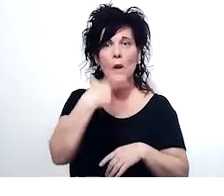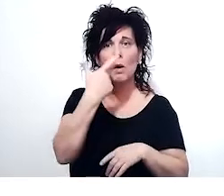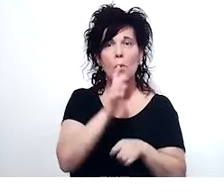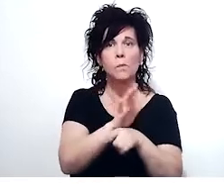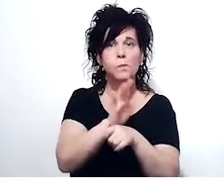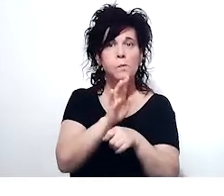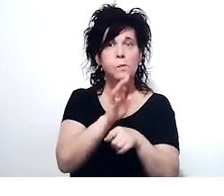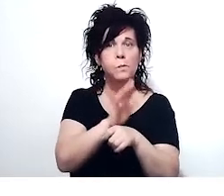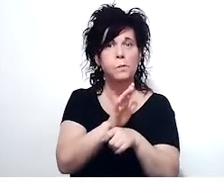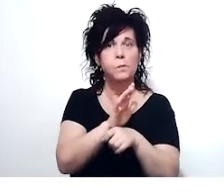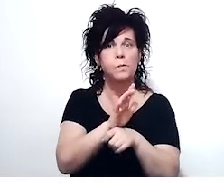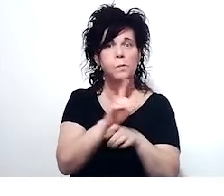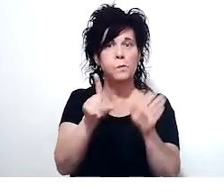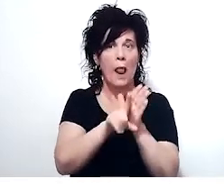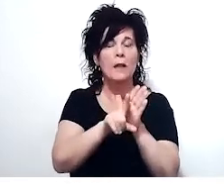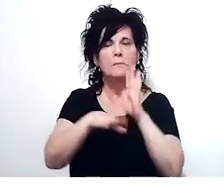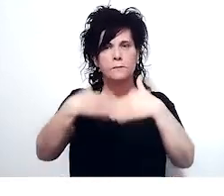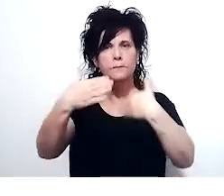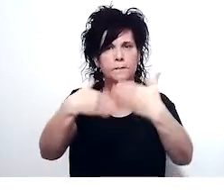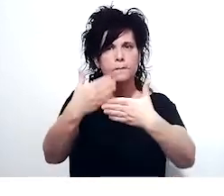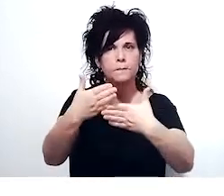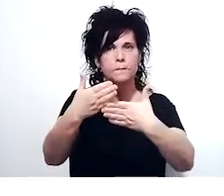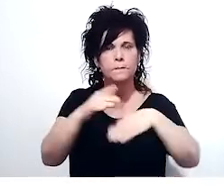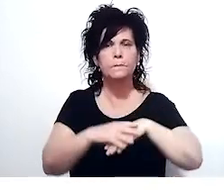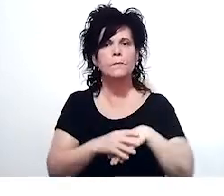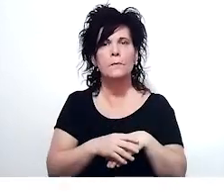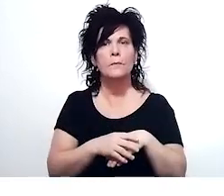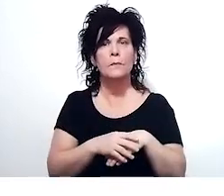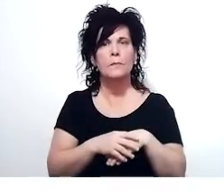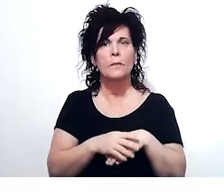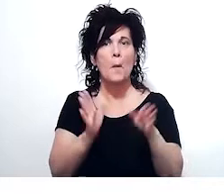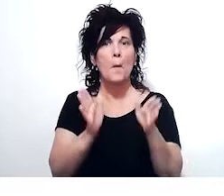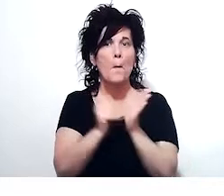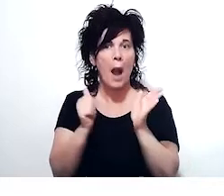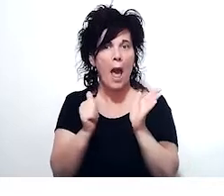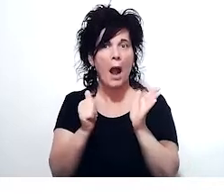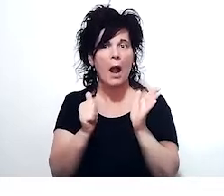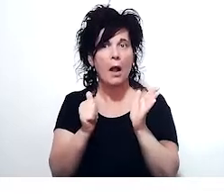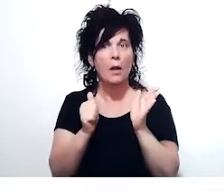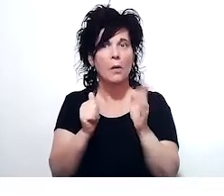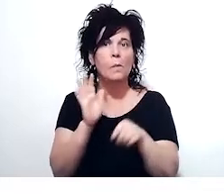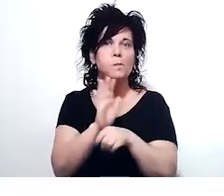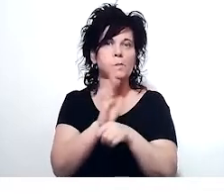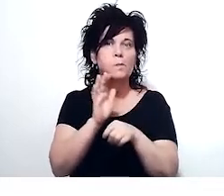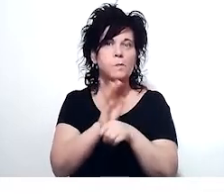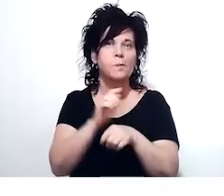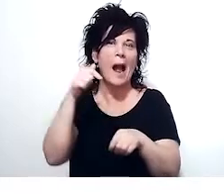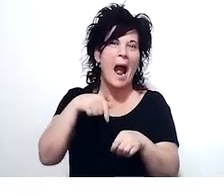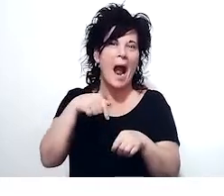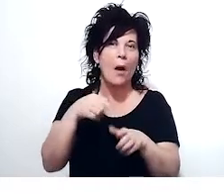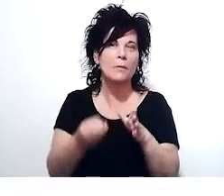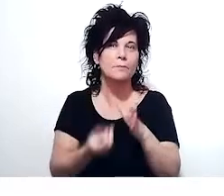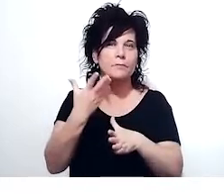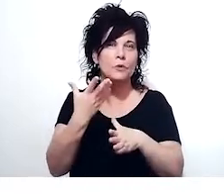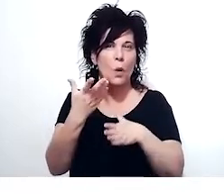Los rojos están en desarrollo, y los blancos por ahora no tienen iniciativas